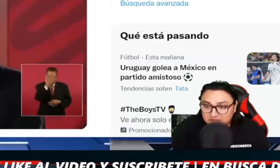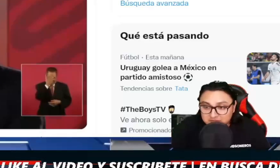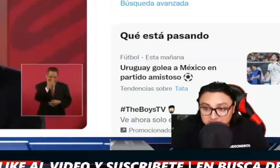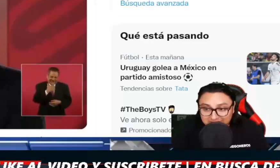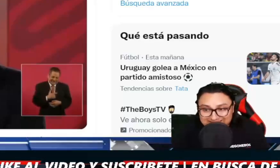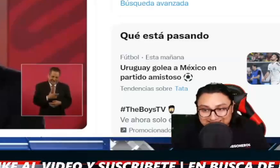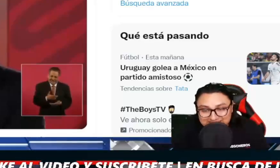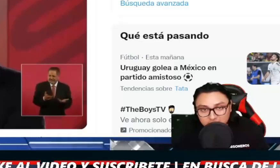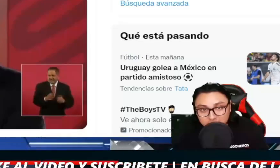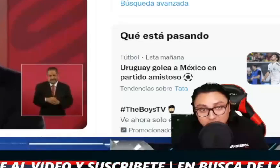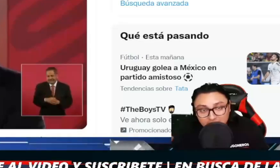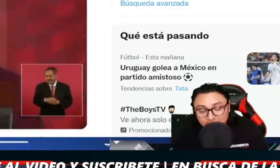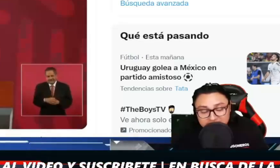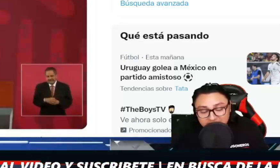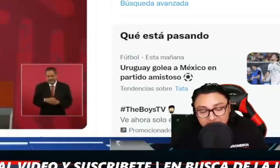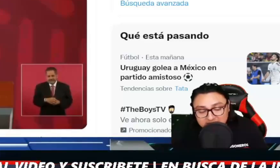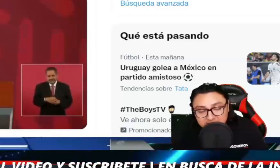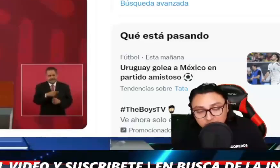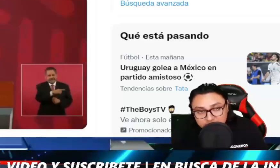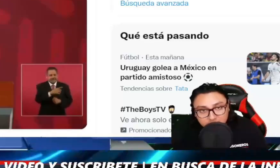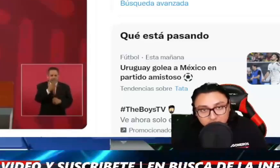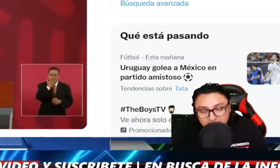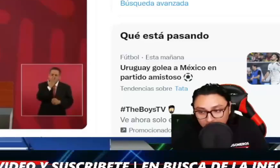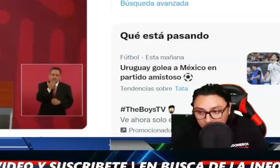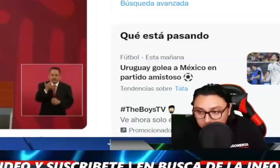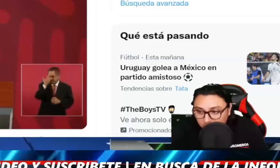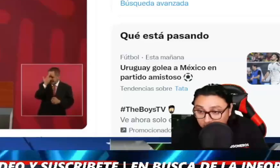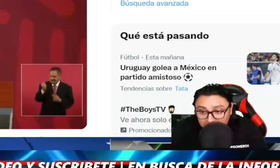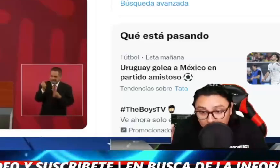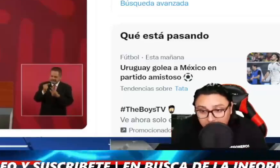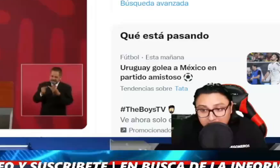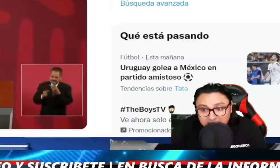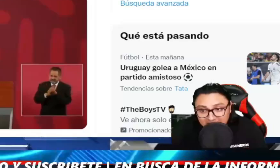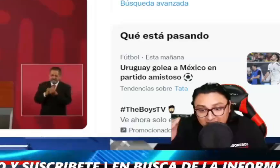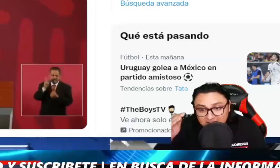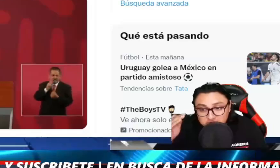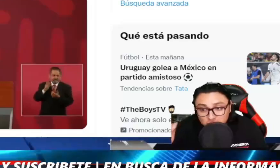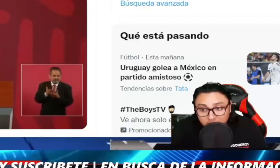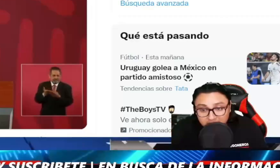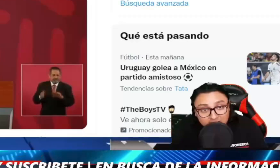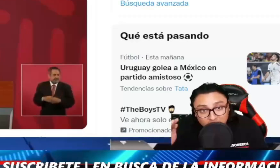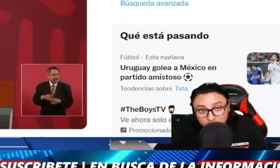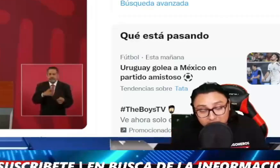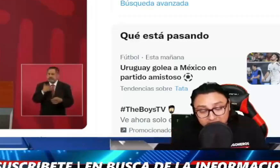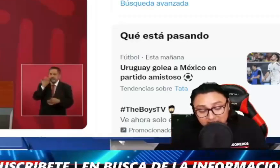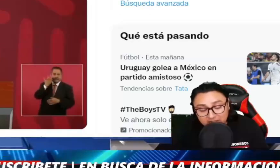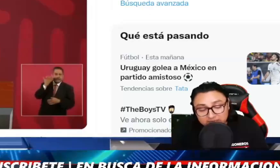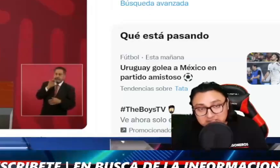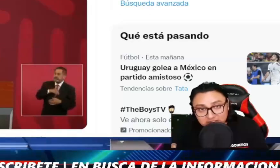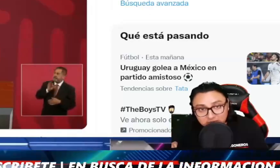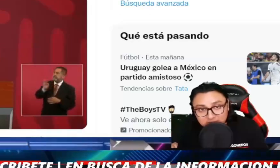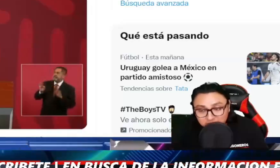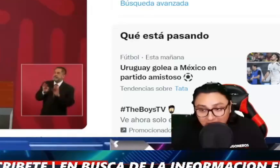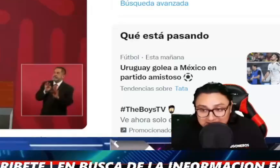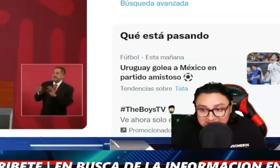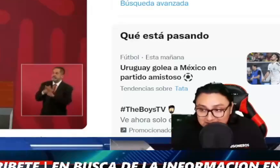esta videotransmisión. Así estalló el presidente Andrés Manuel López Obrador y los pone nuevamente en su lugar. Duramente el